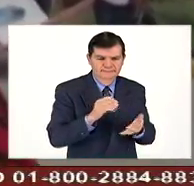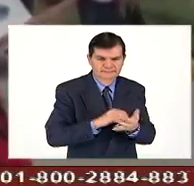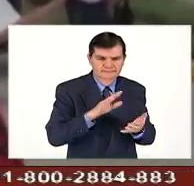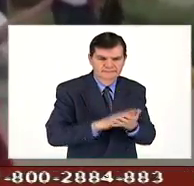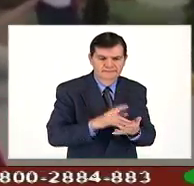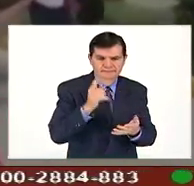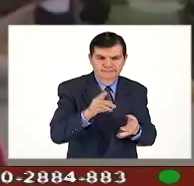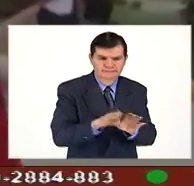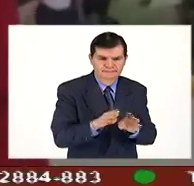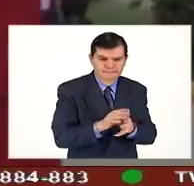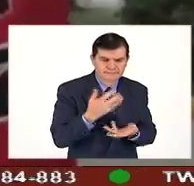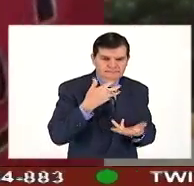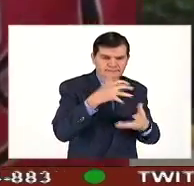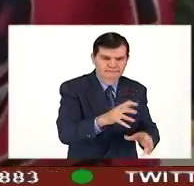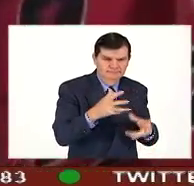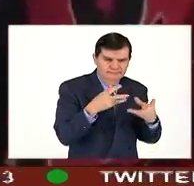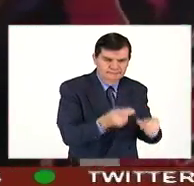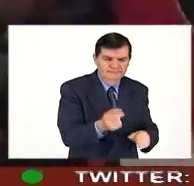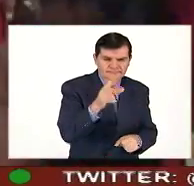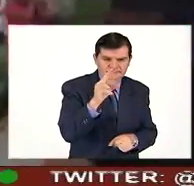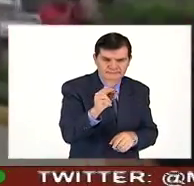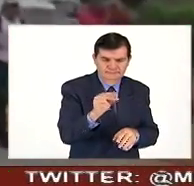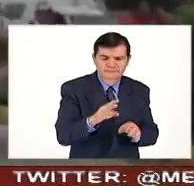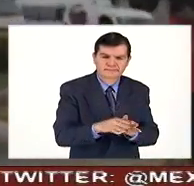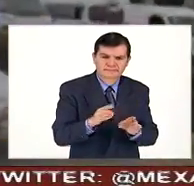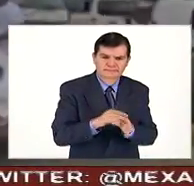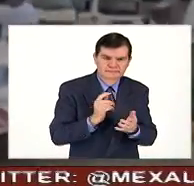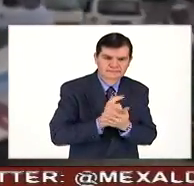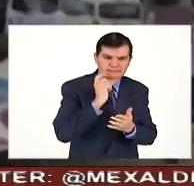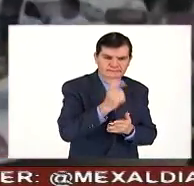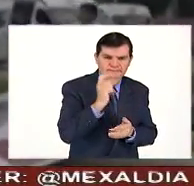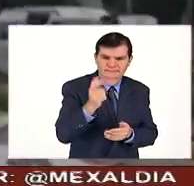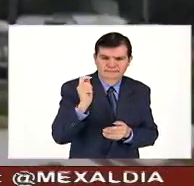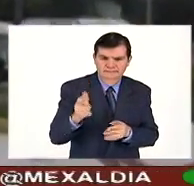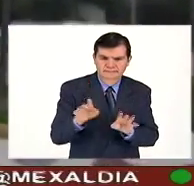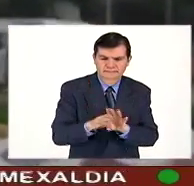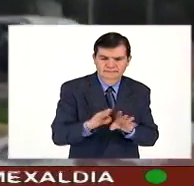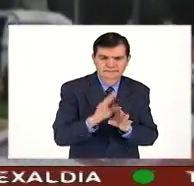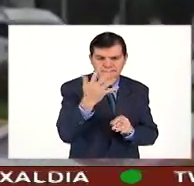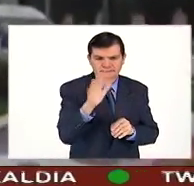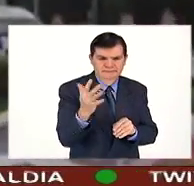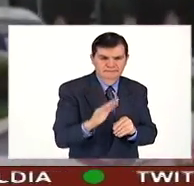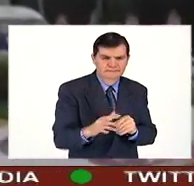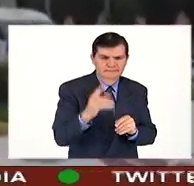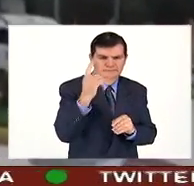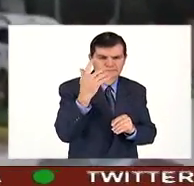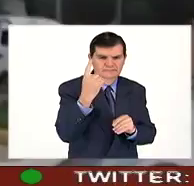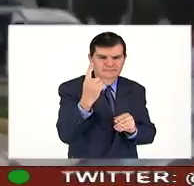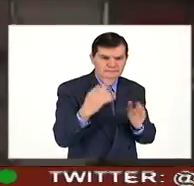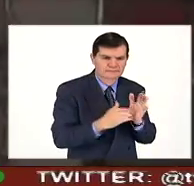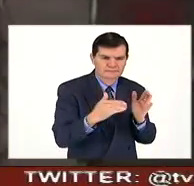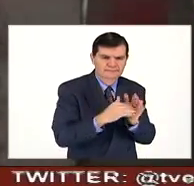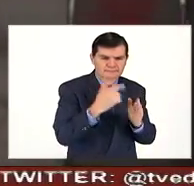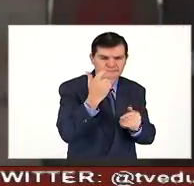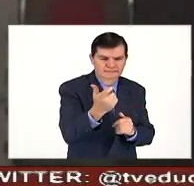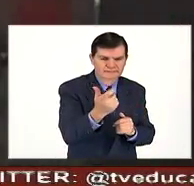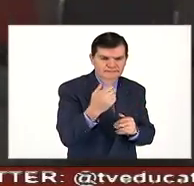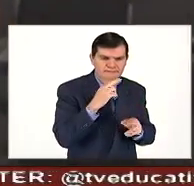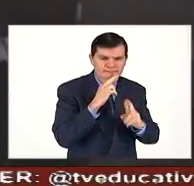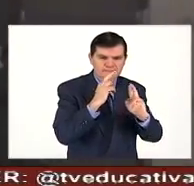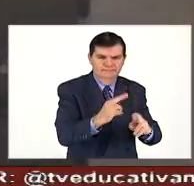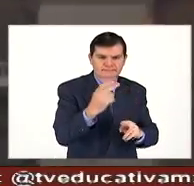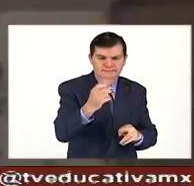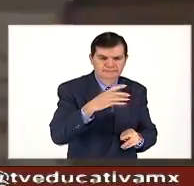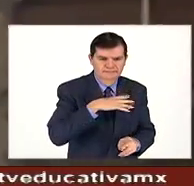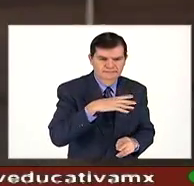sino una inversión en la educación, pero se pagó aproximadamente más de 1,000,000 pesos. Ese es el reporte